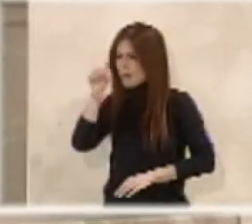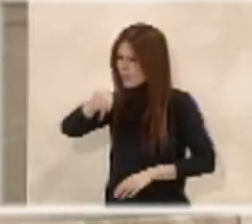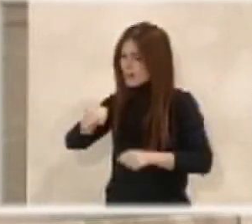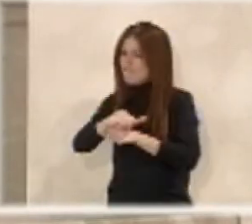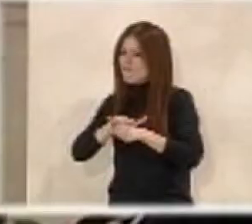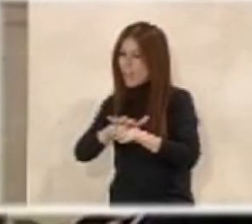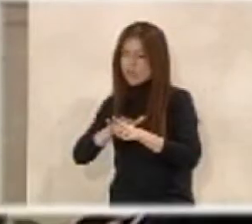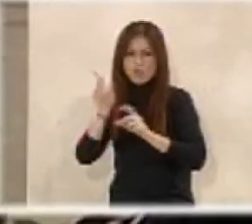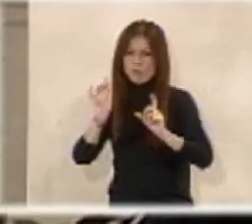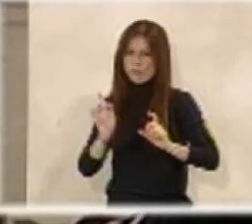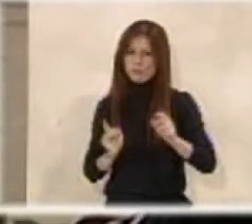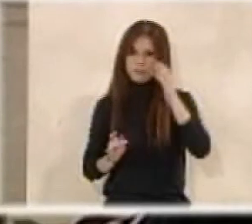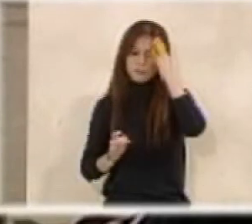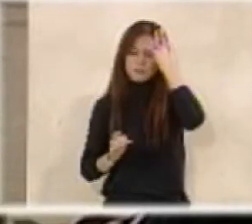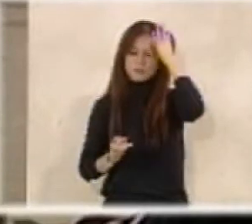barrios. No.